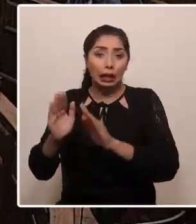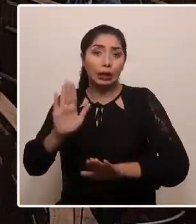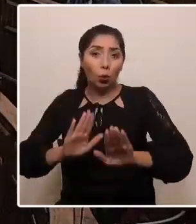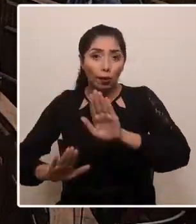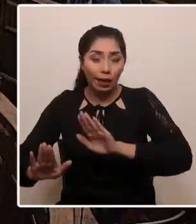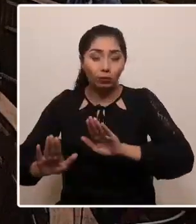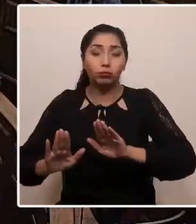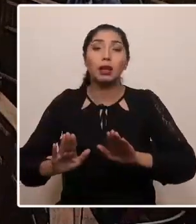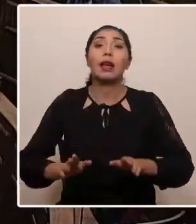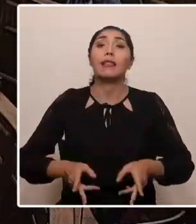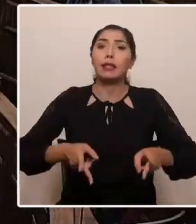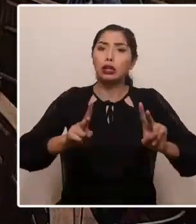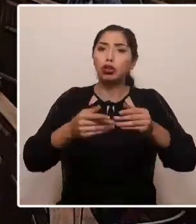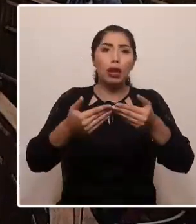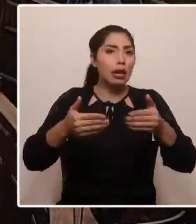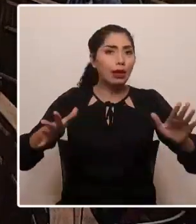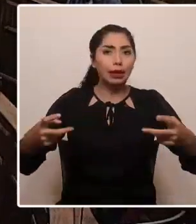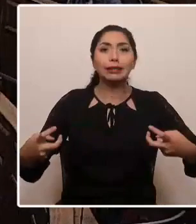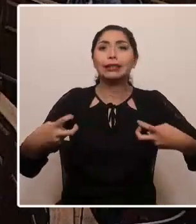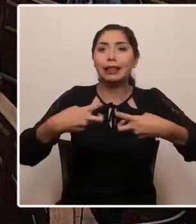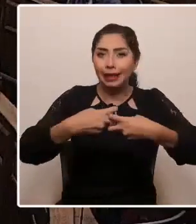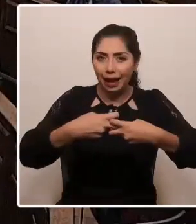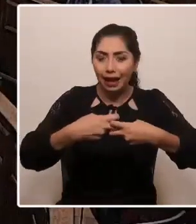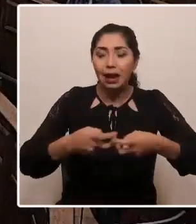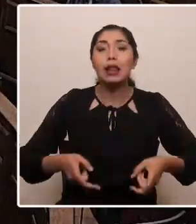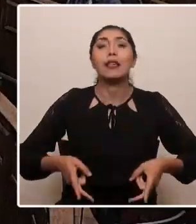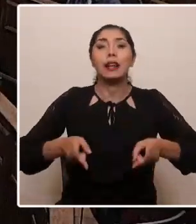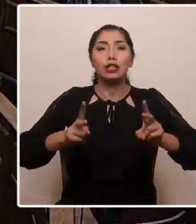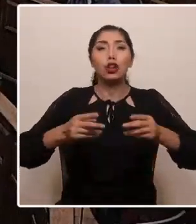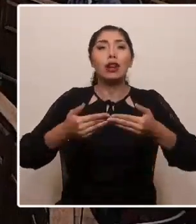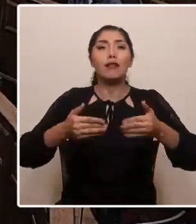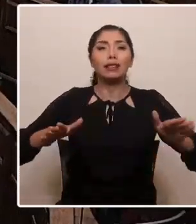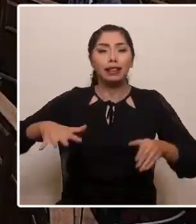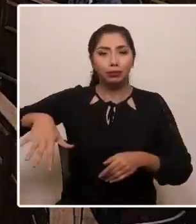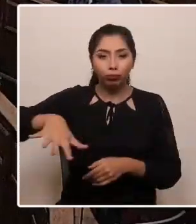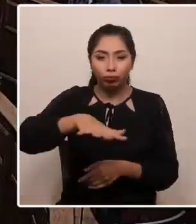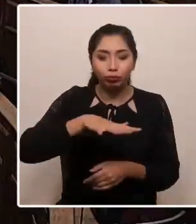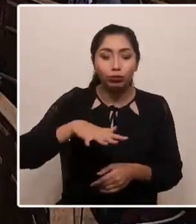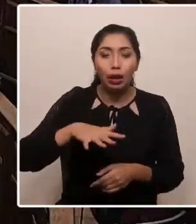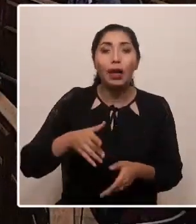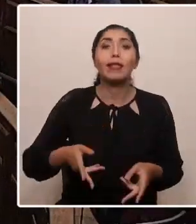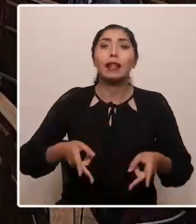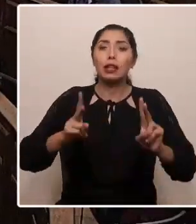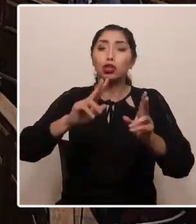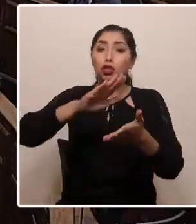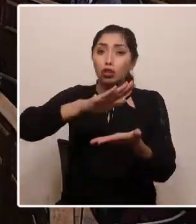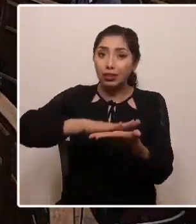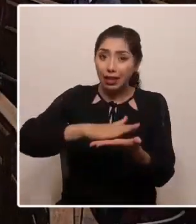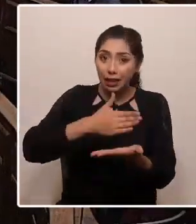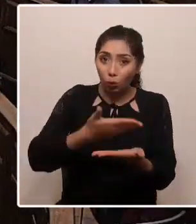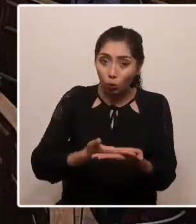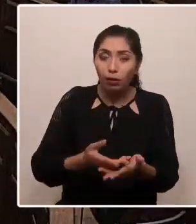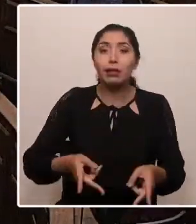sindical, derecho a la seguridad social, derecho a la salud, derecho a la educación, derecho a la